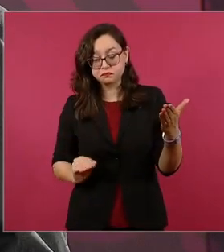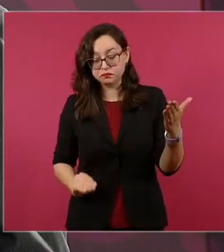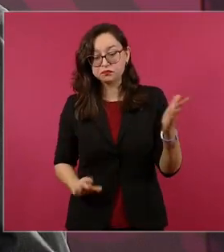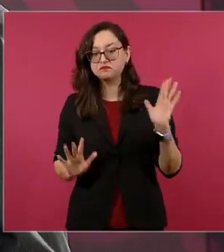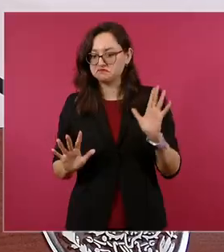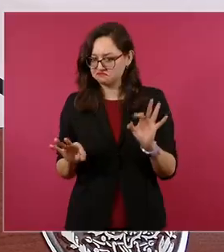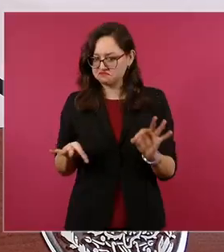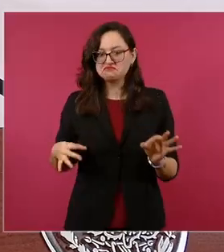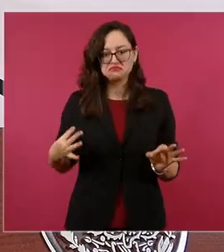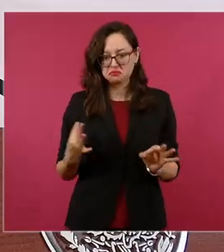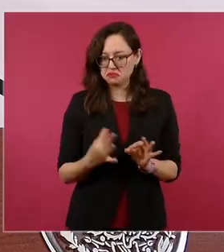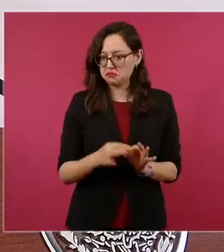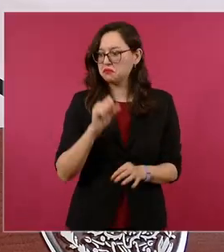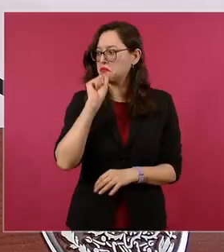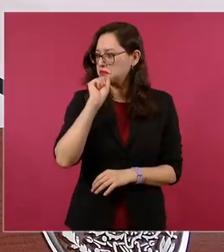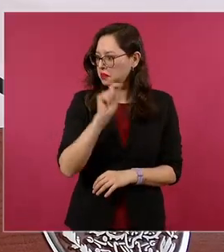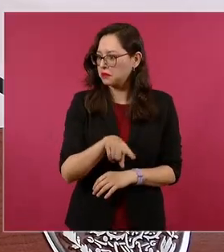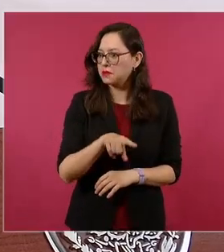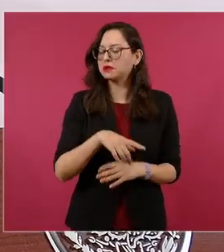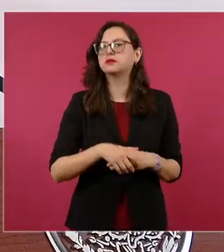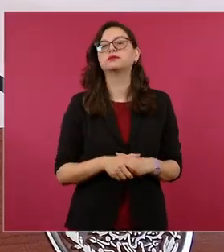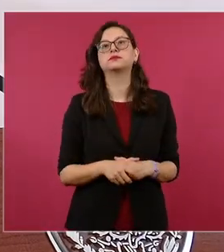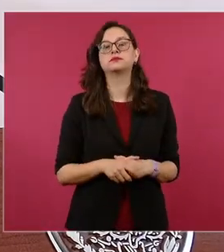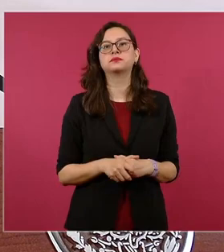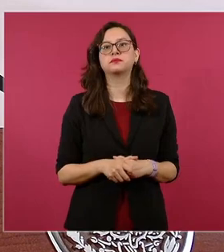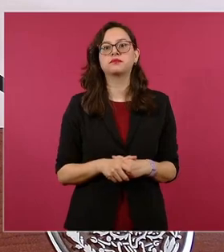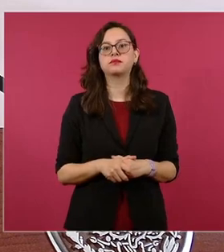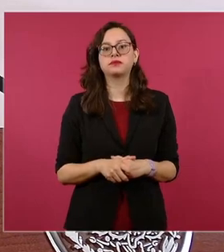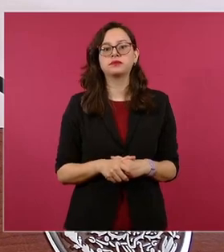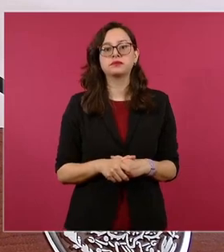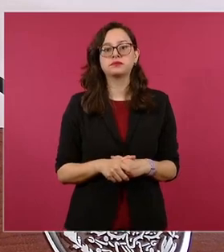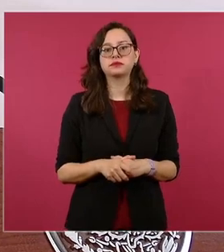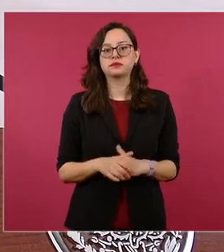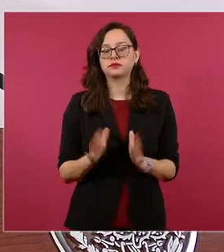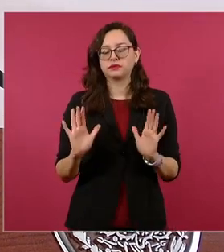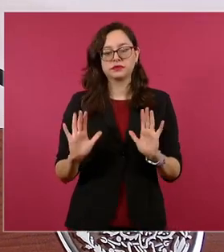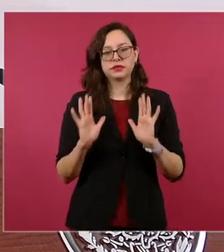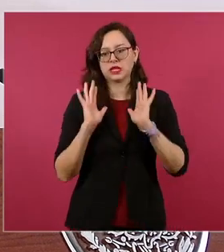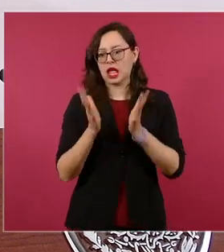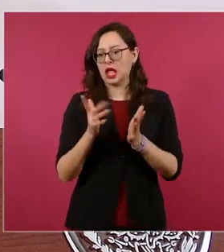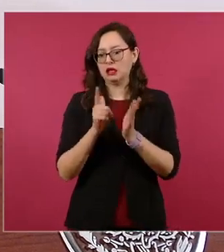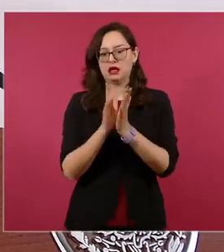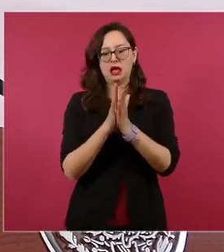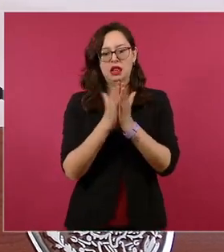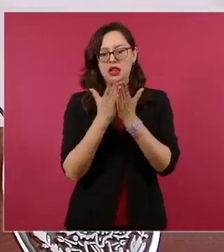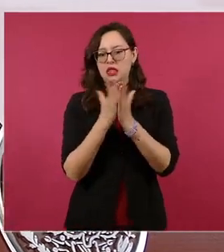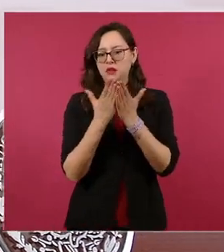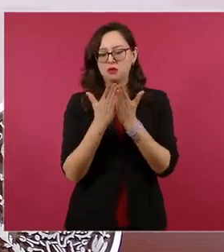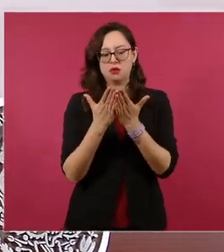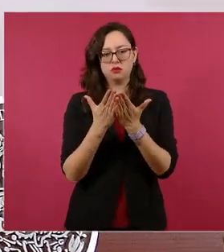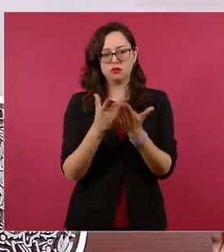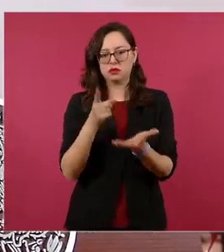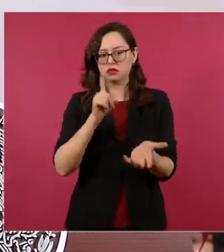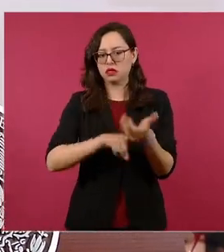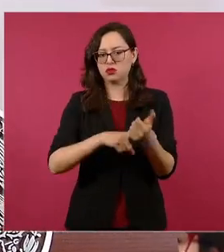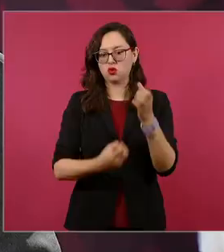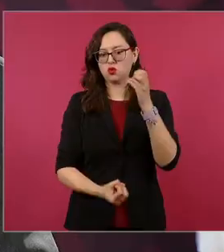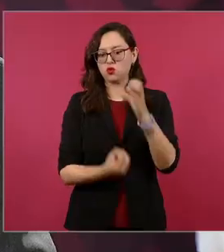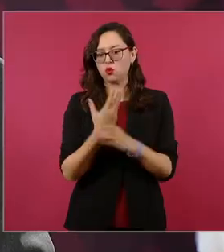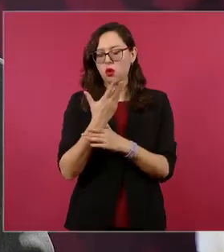Ya lo logramos. Estamos hablando ya de millones de ejemplares con nuevos